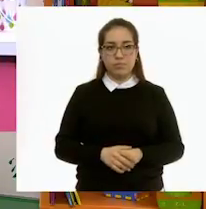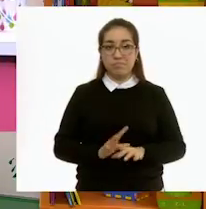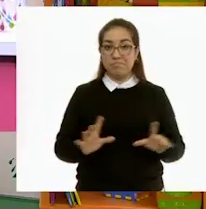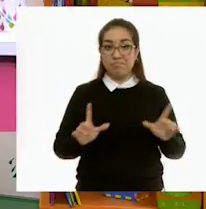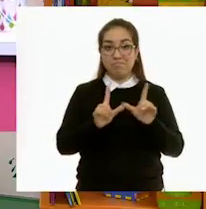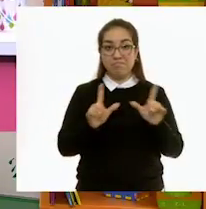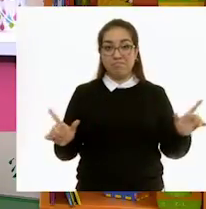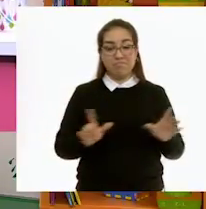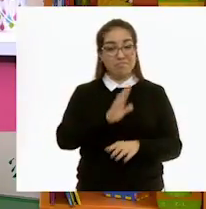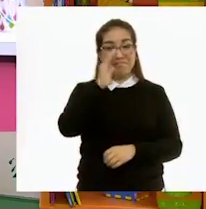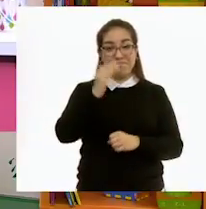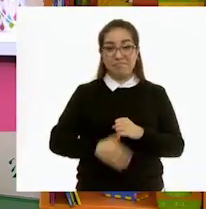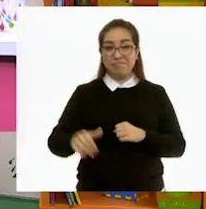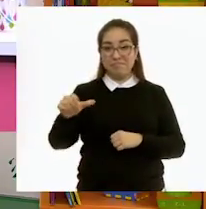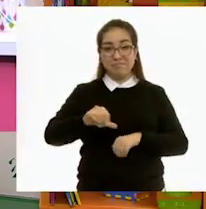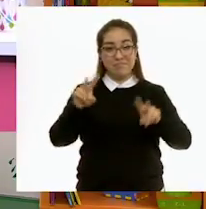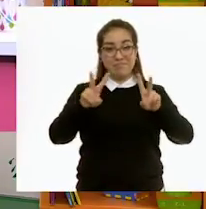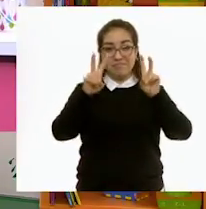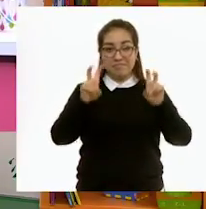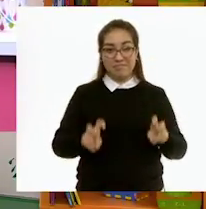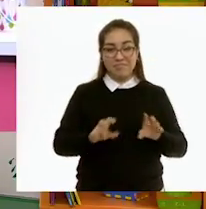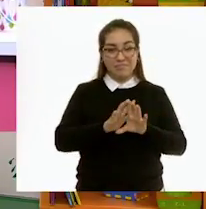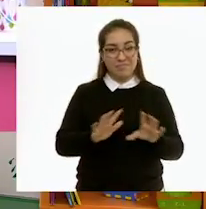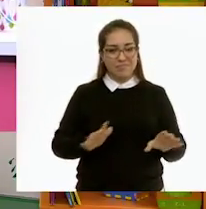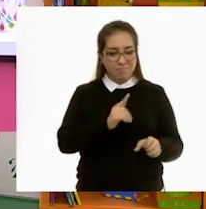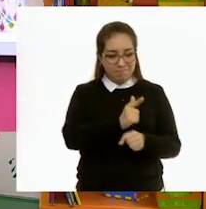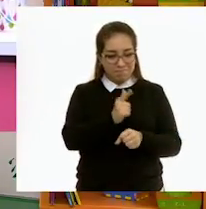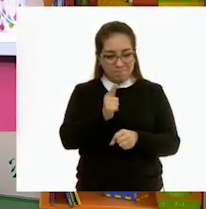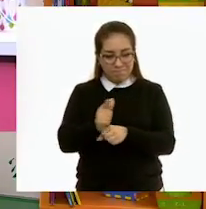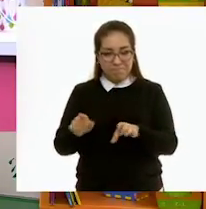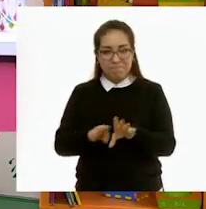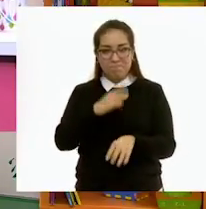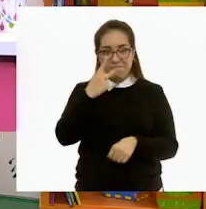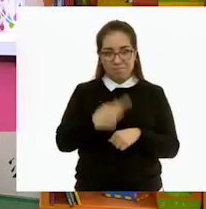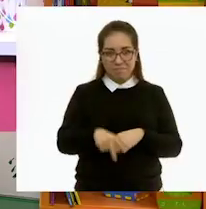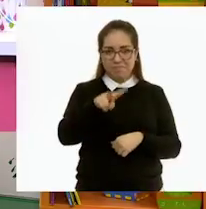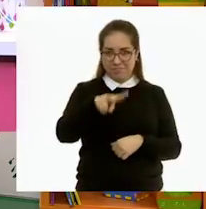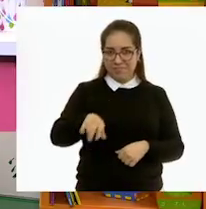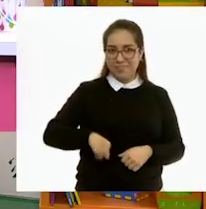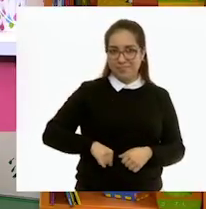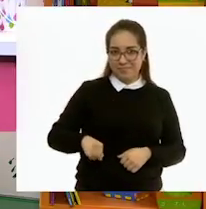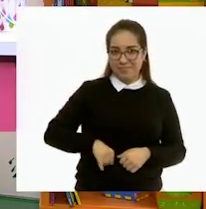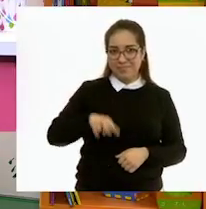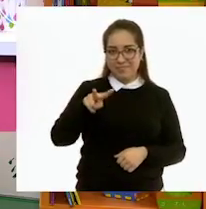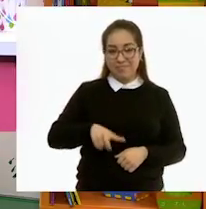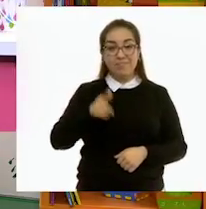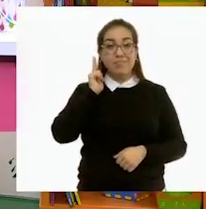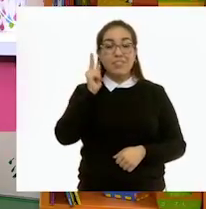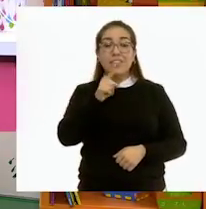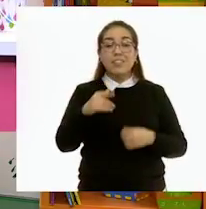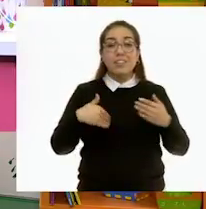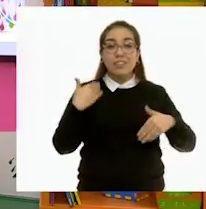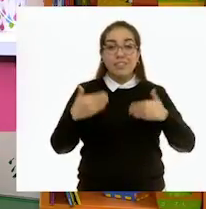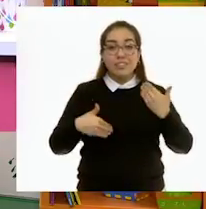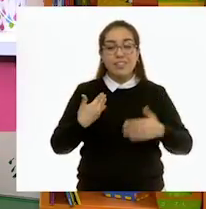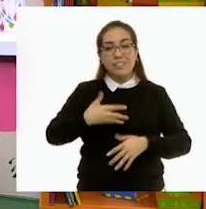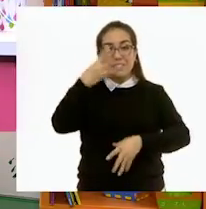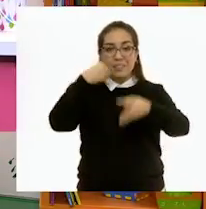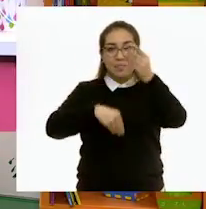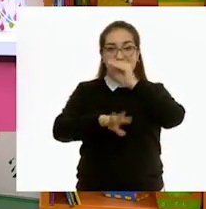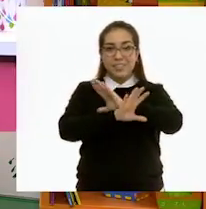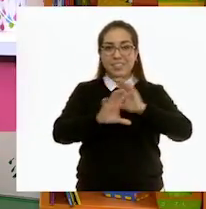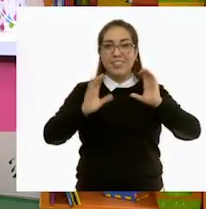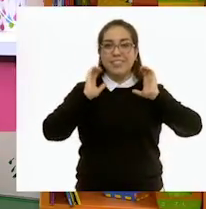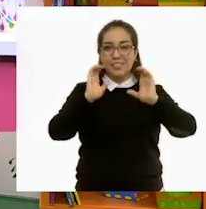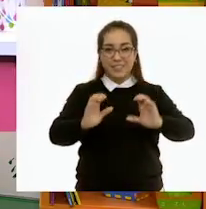¡Listo! Terminamos el tema Ubico Riesgos. ¿Qué te pareció? Interesante, ¿verdad? Espero que te hayas divertido mientras aprendes a cuidarte